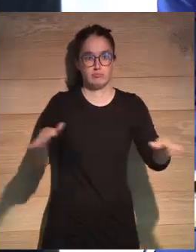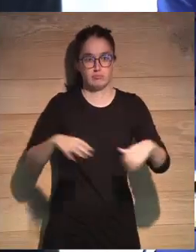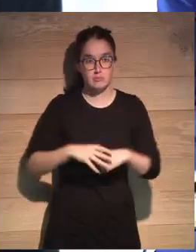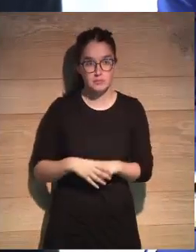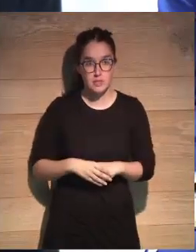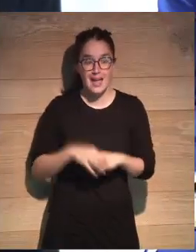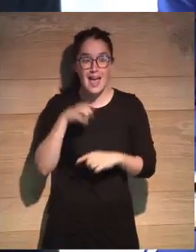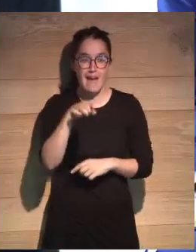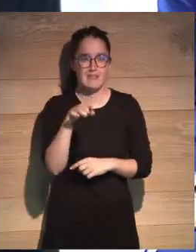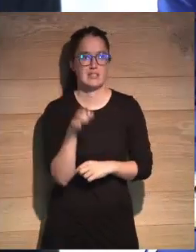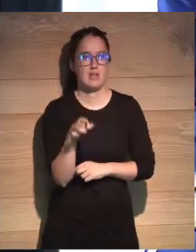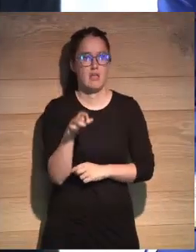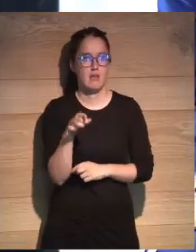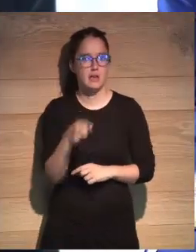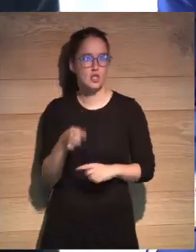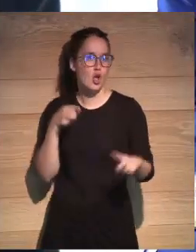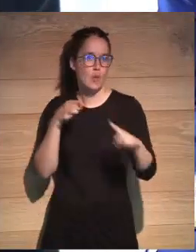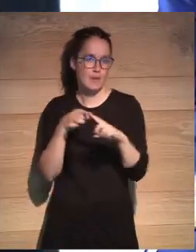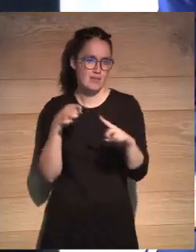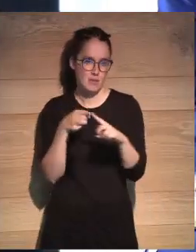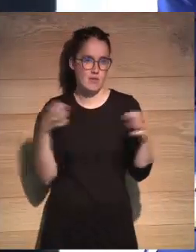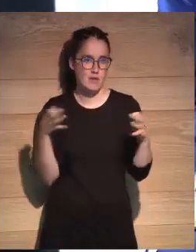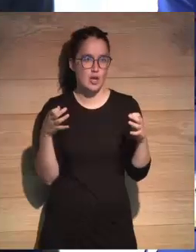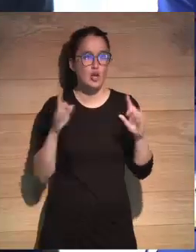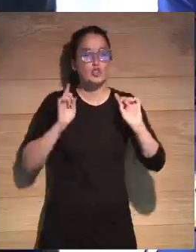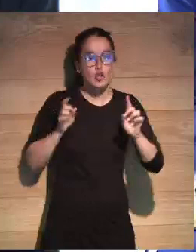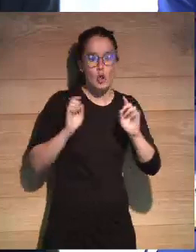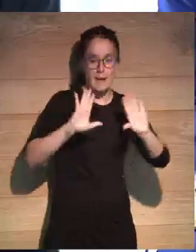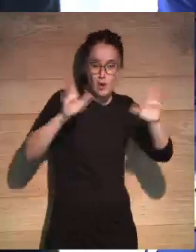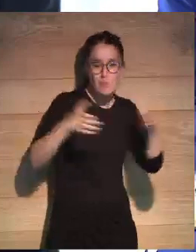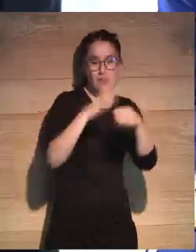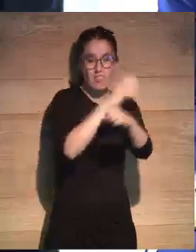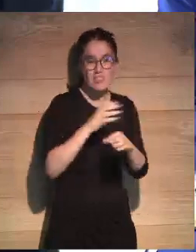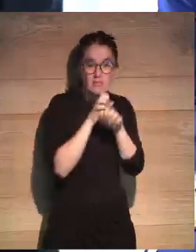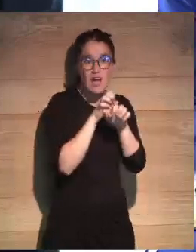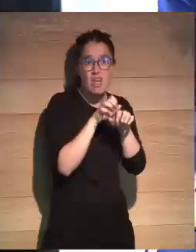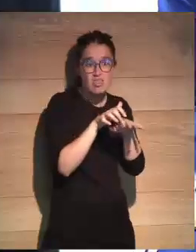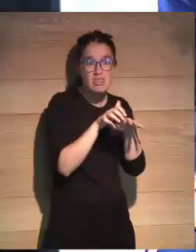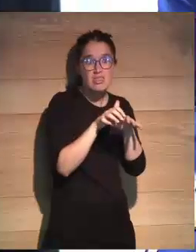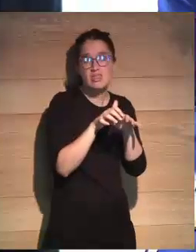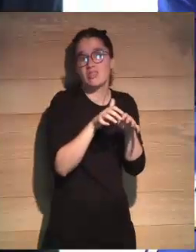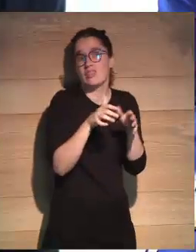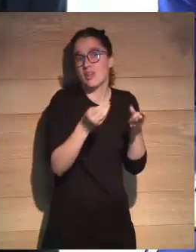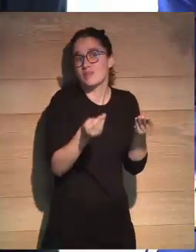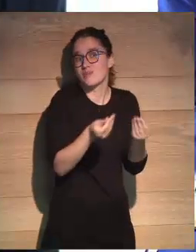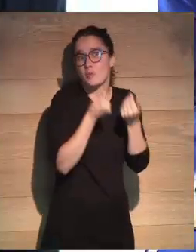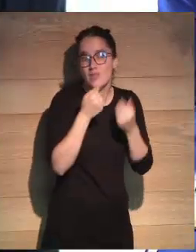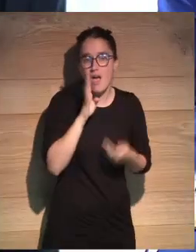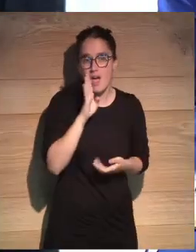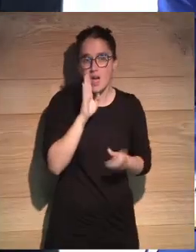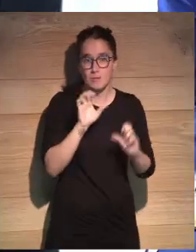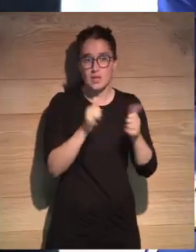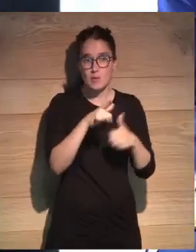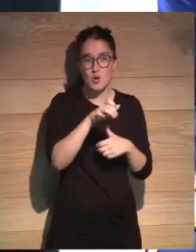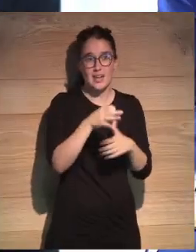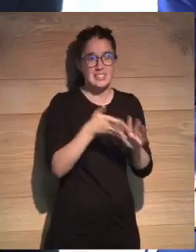general. Esa es la intención que debemos tener, no llegar solamente a la comunidad investigadora. Si nos quedamos ahí, como decías tú al principio,